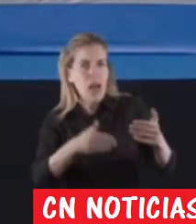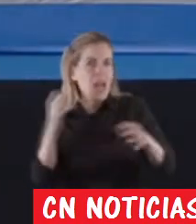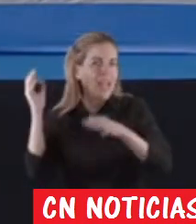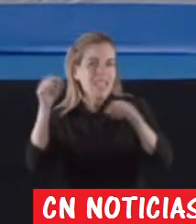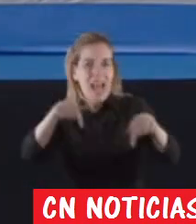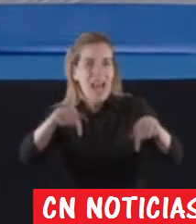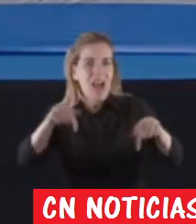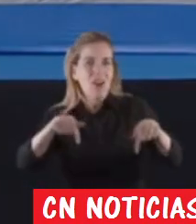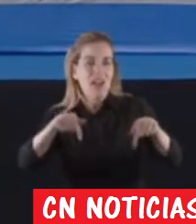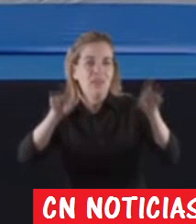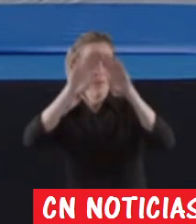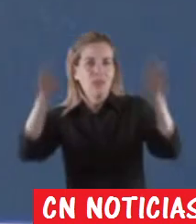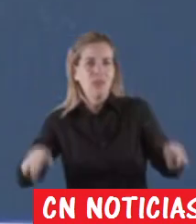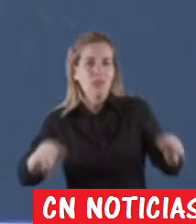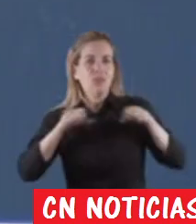este mercado